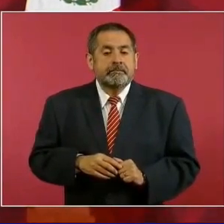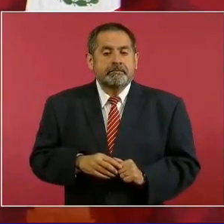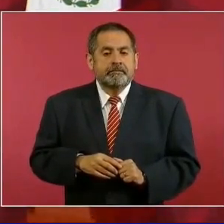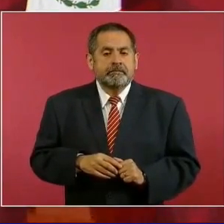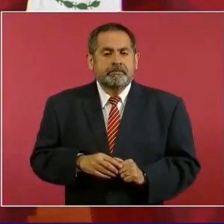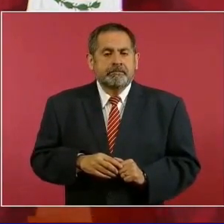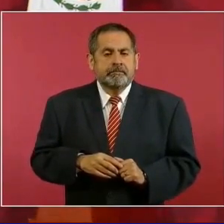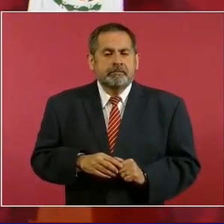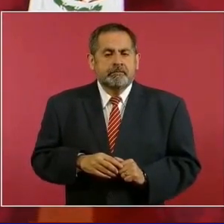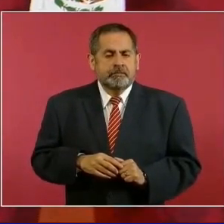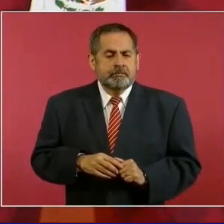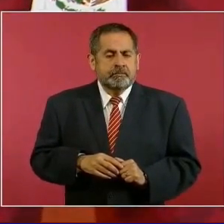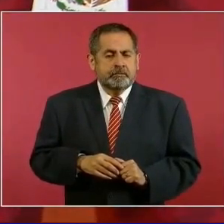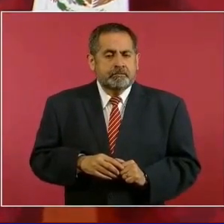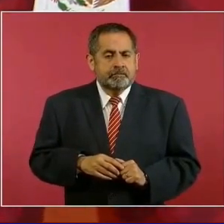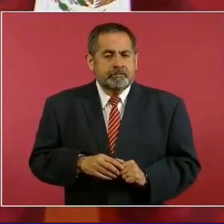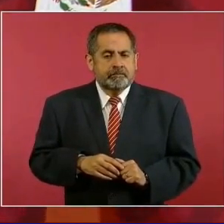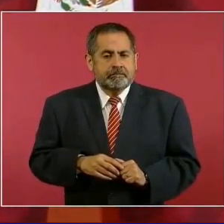allí en esa